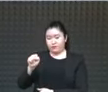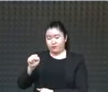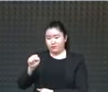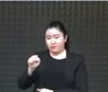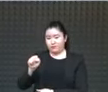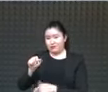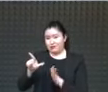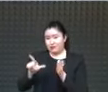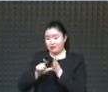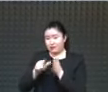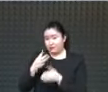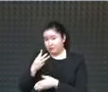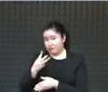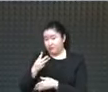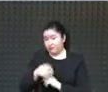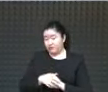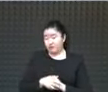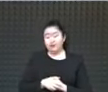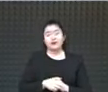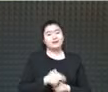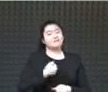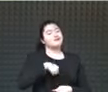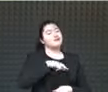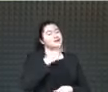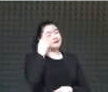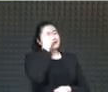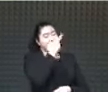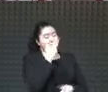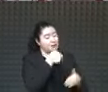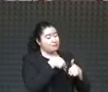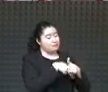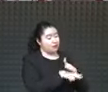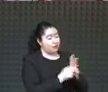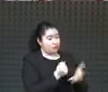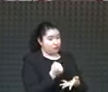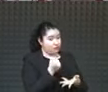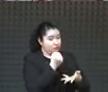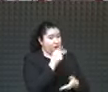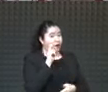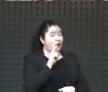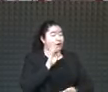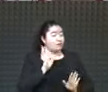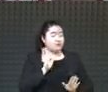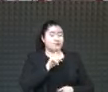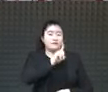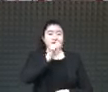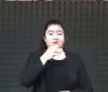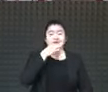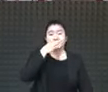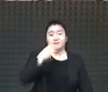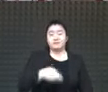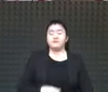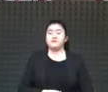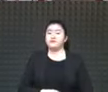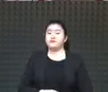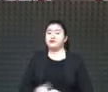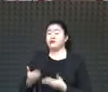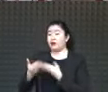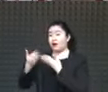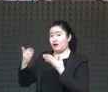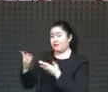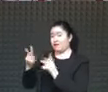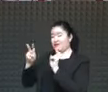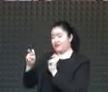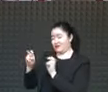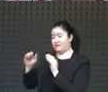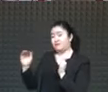metro. Ya lo informaremos. Okay. Doctora, y en el tema de vivienda incluyente, ¿para cuándo se abriría el portal para que